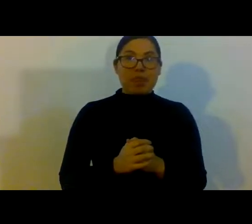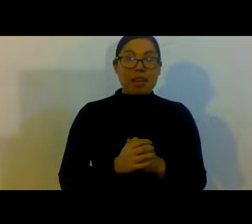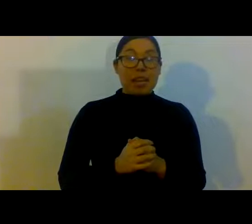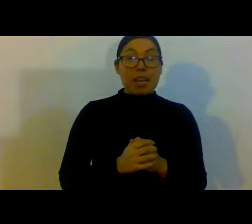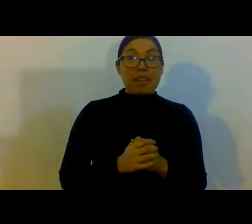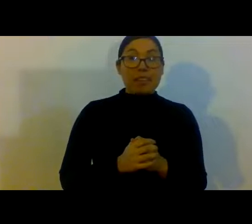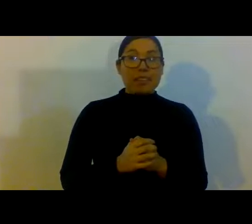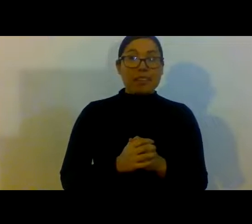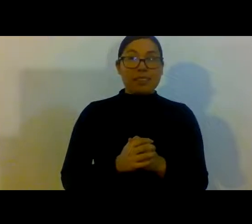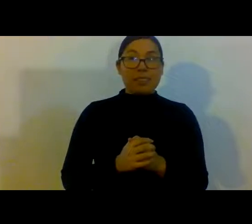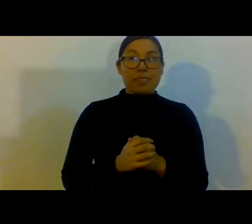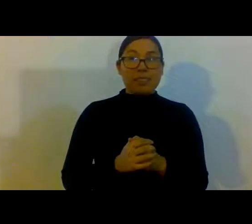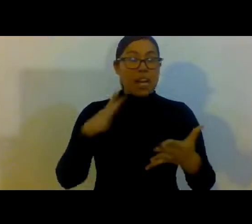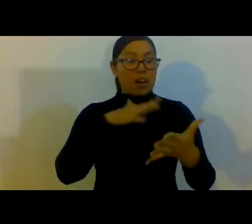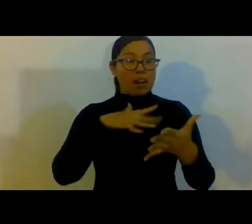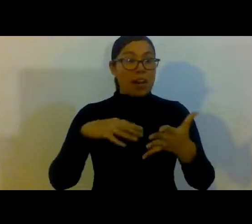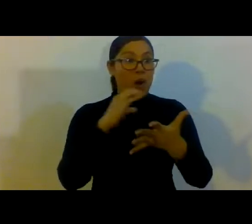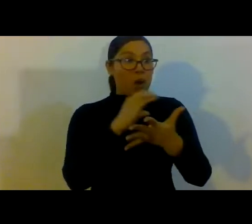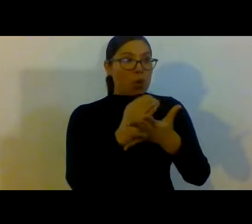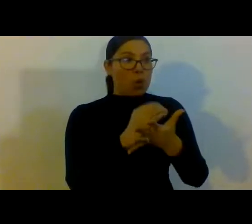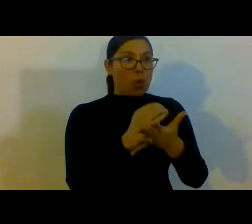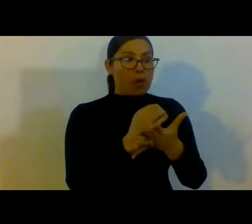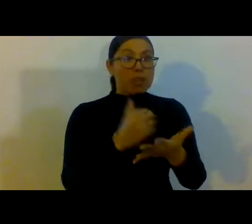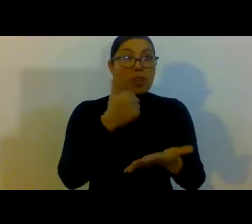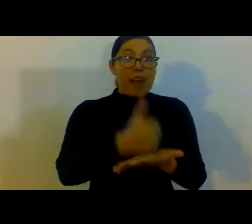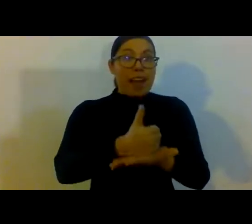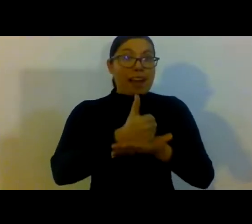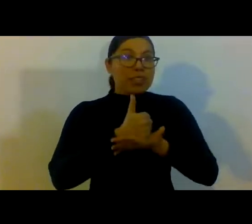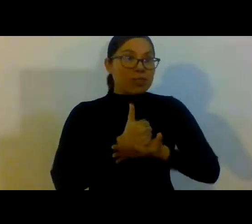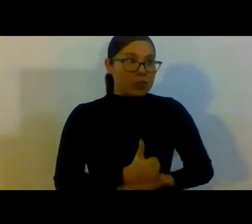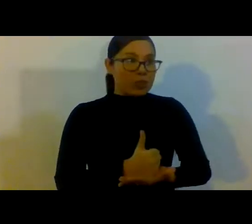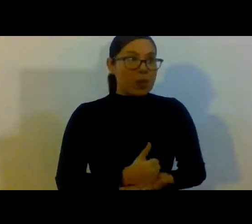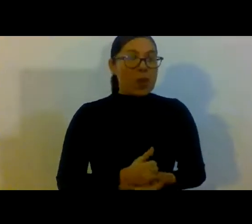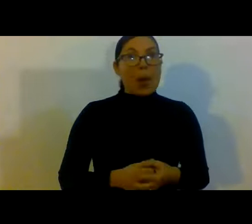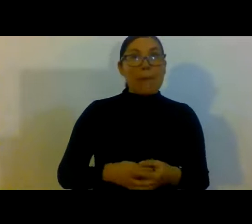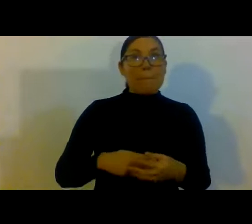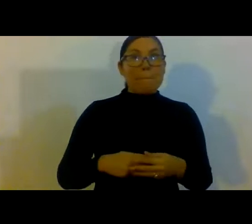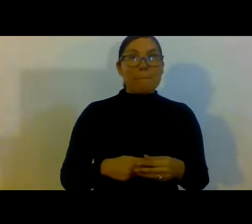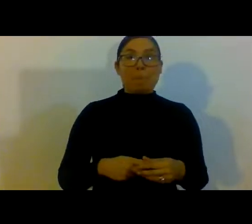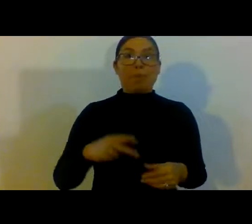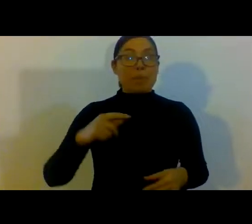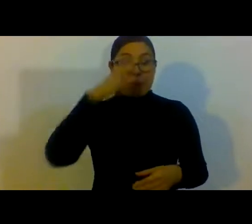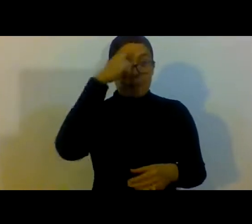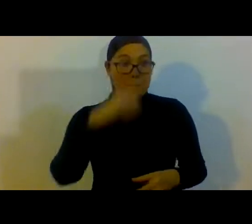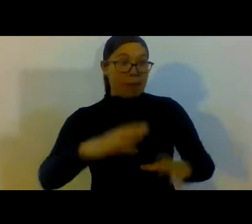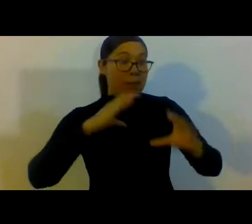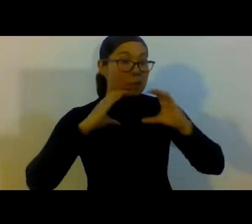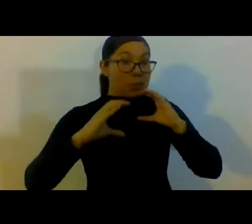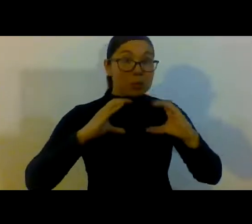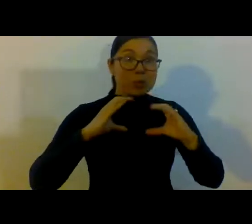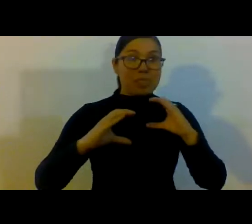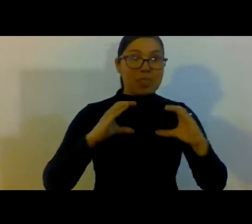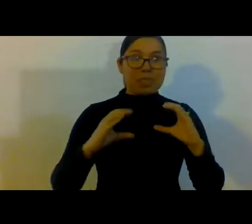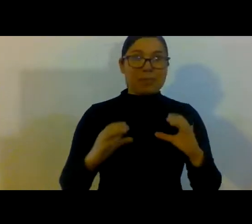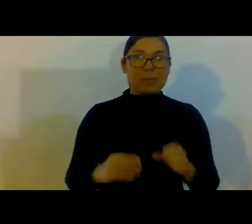te permite hablar sin siquiera darte cuenta. ¿A qué me refiero? A veces es bien difícil llegar con alguien o con tus